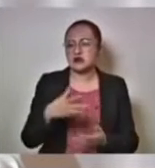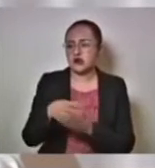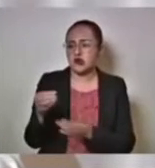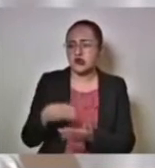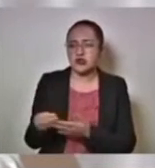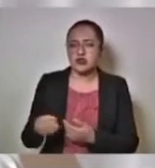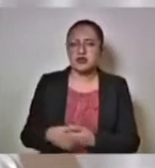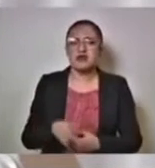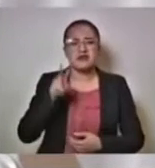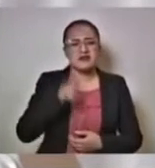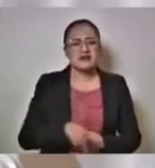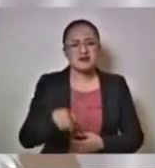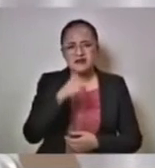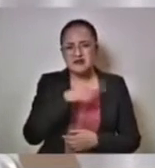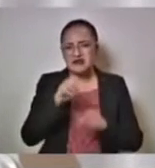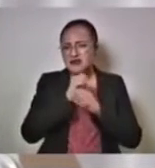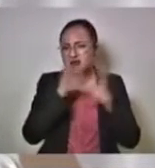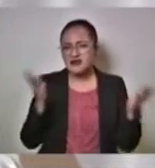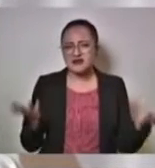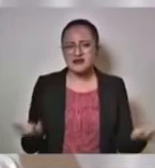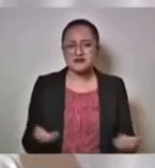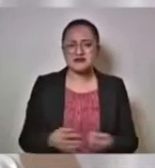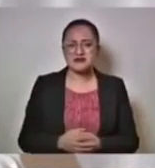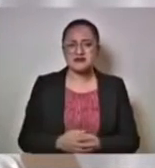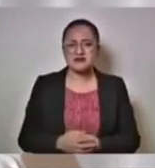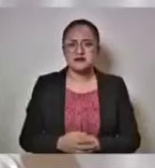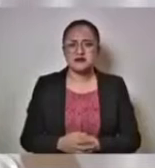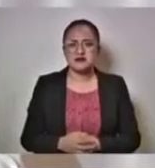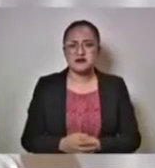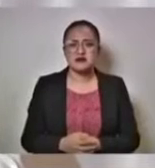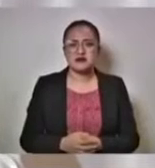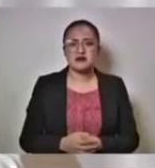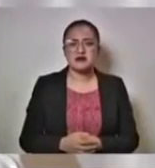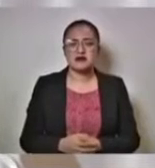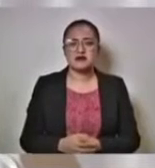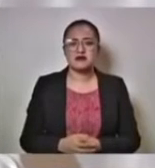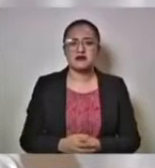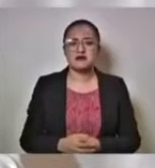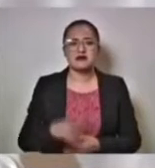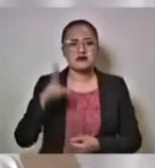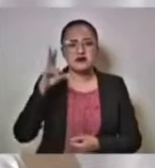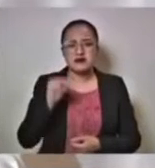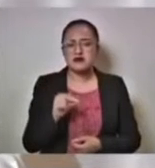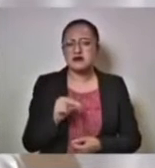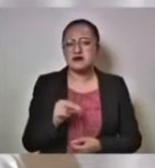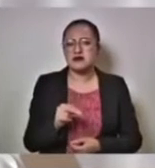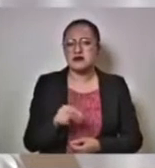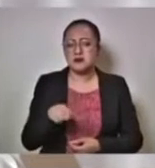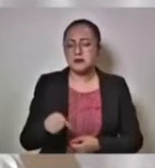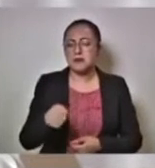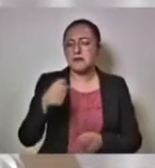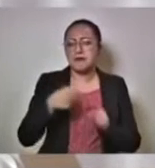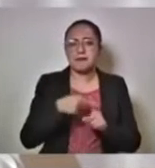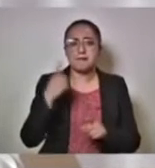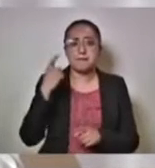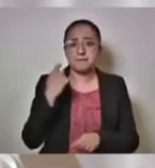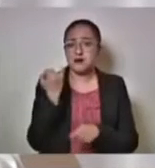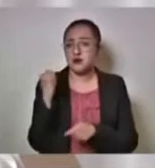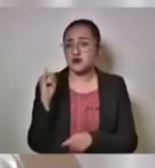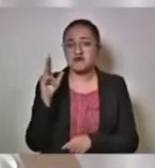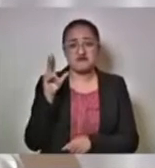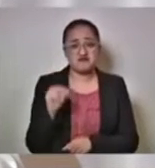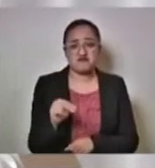de verdad no se habla claro no se habla claro no va a ser el primero de junio